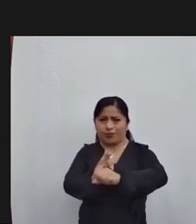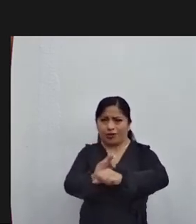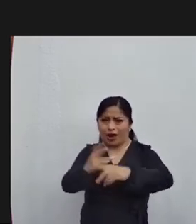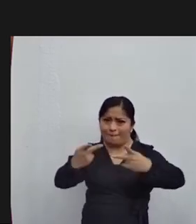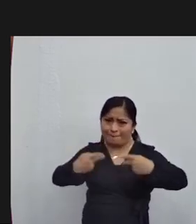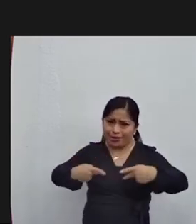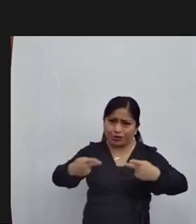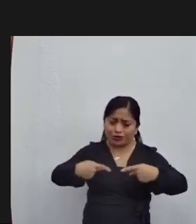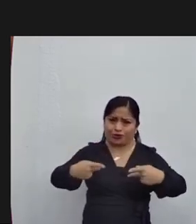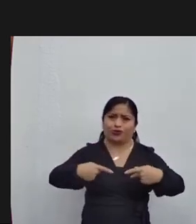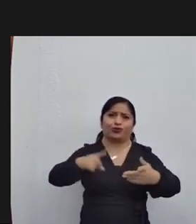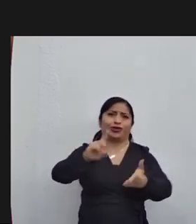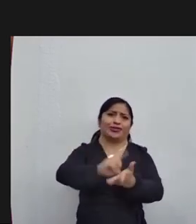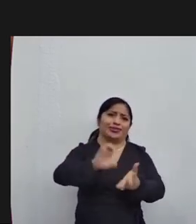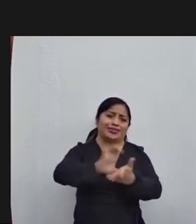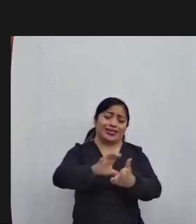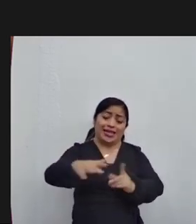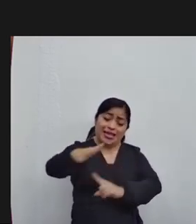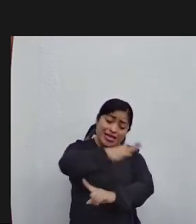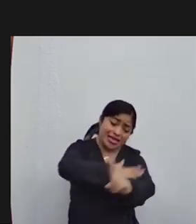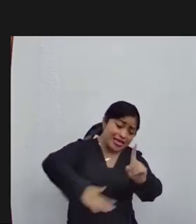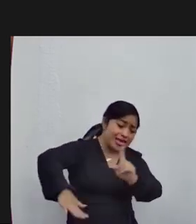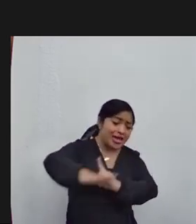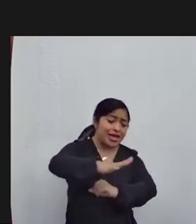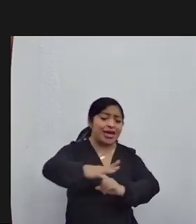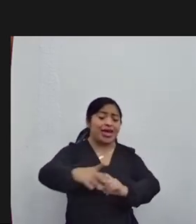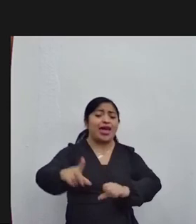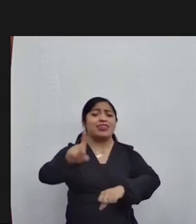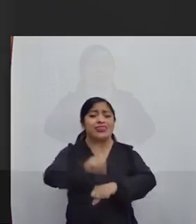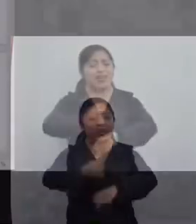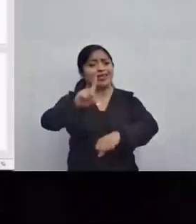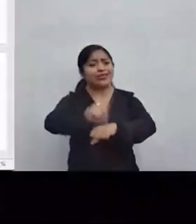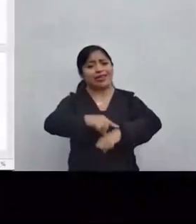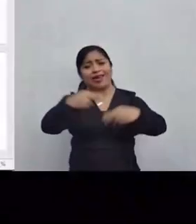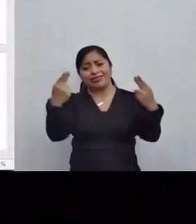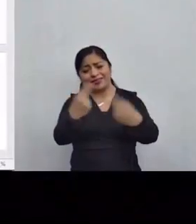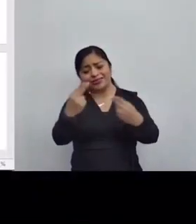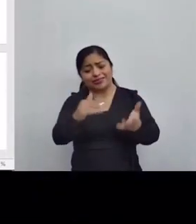acuerdo a la realidad social que ellos enfrentan día con día, ¿no? Gracias.